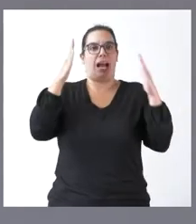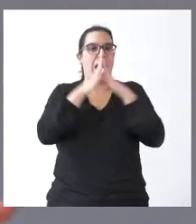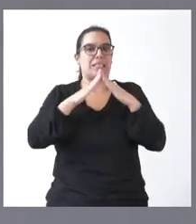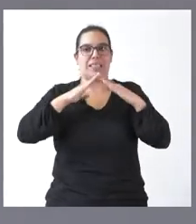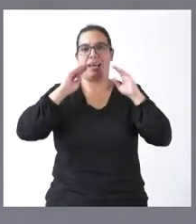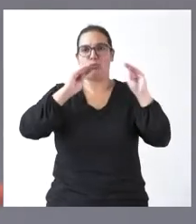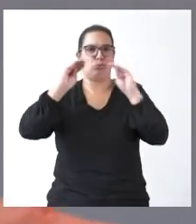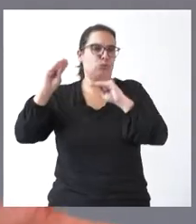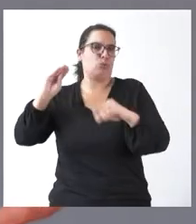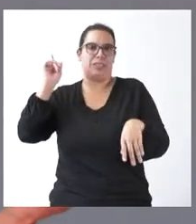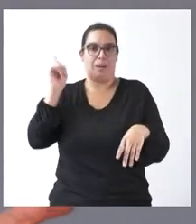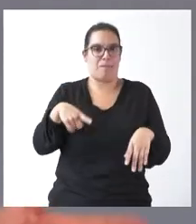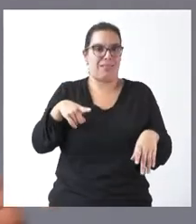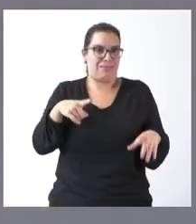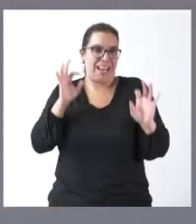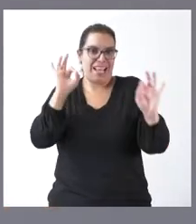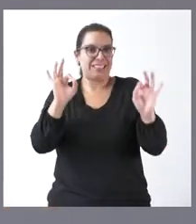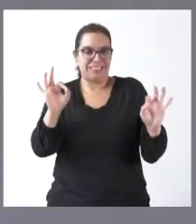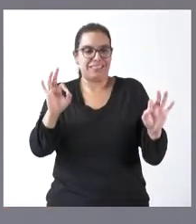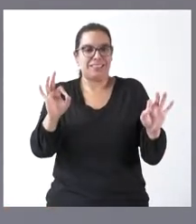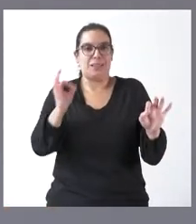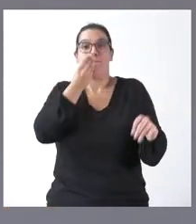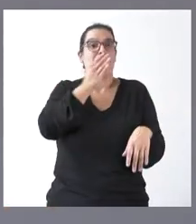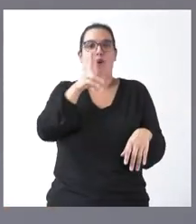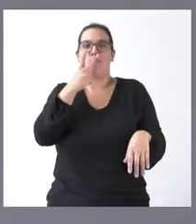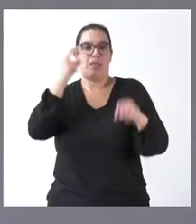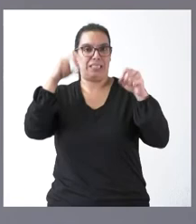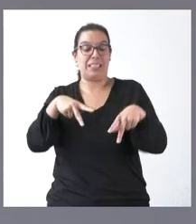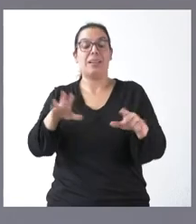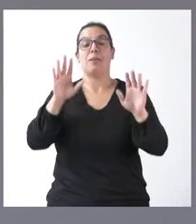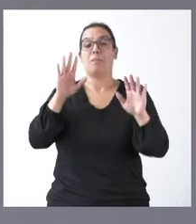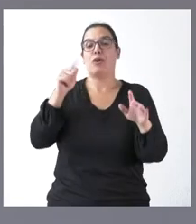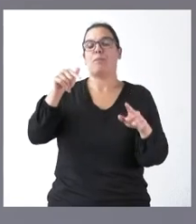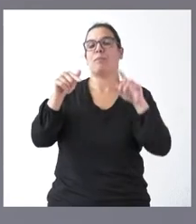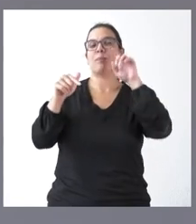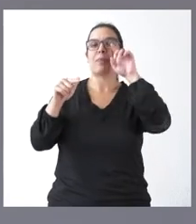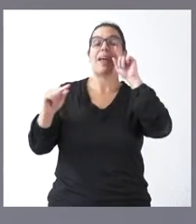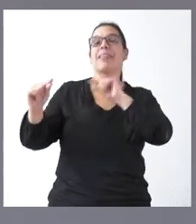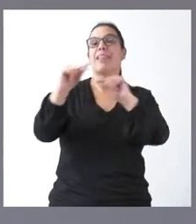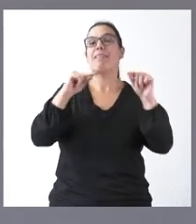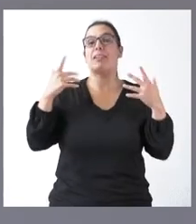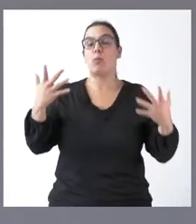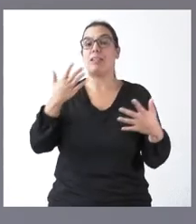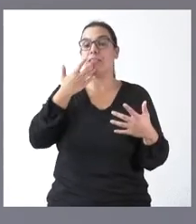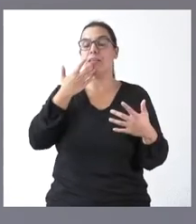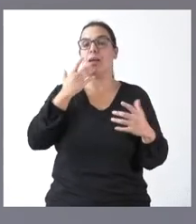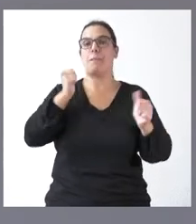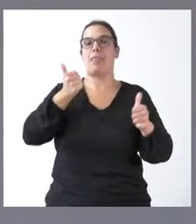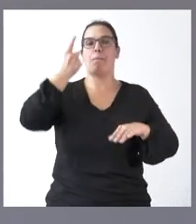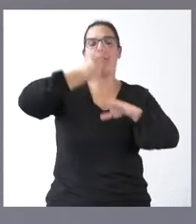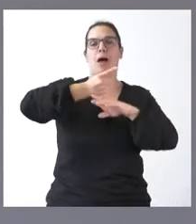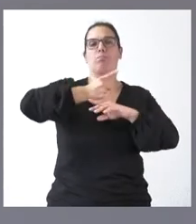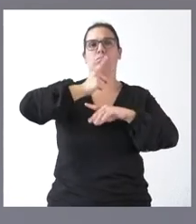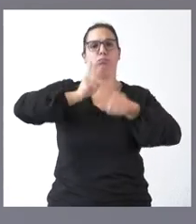eso no puedo decir otra cosa que no sea esta el debate que se plantea aquí es si esto se prohíbe